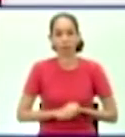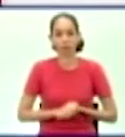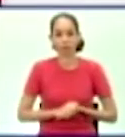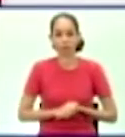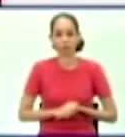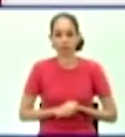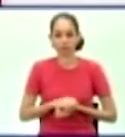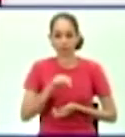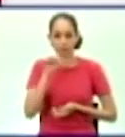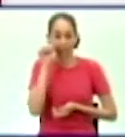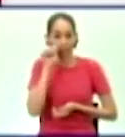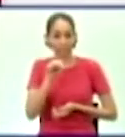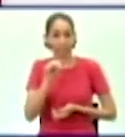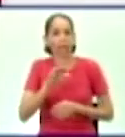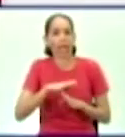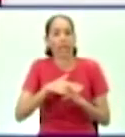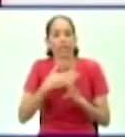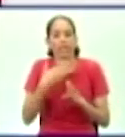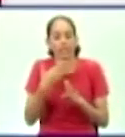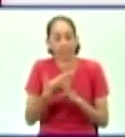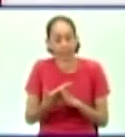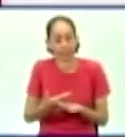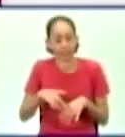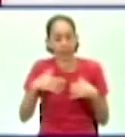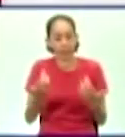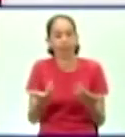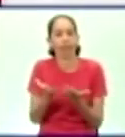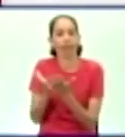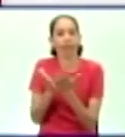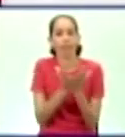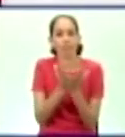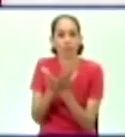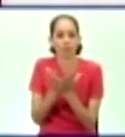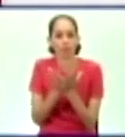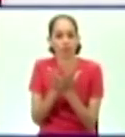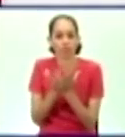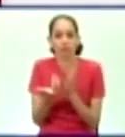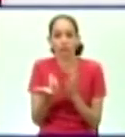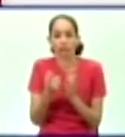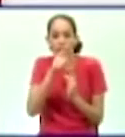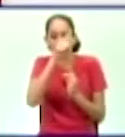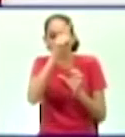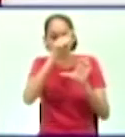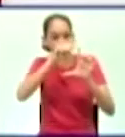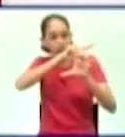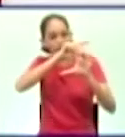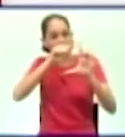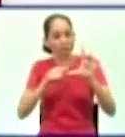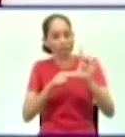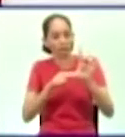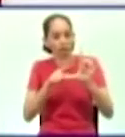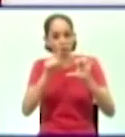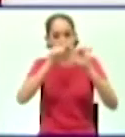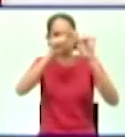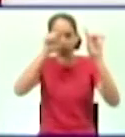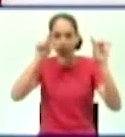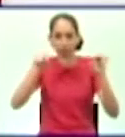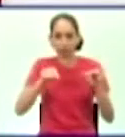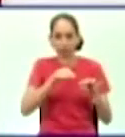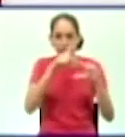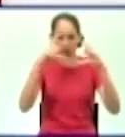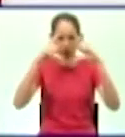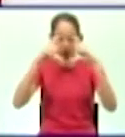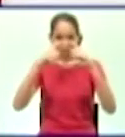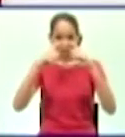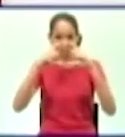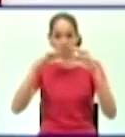Estudiamos también la longitud de un arco de circunferencia. Fíjate que la manera para calcularlo está dado por una